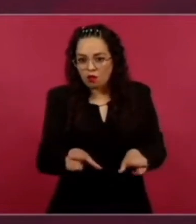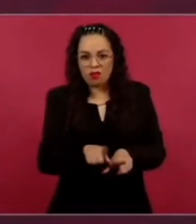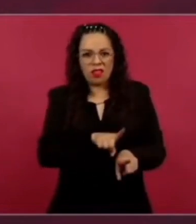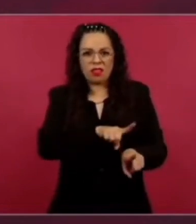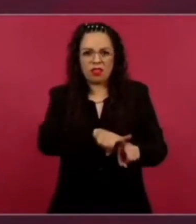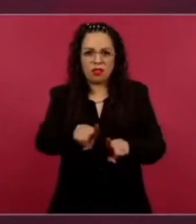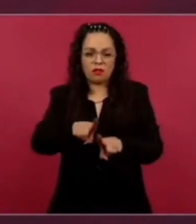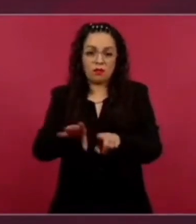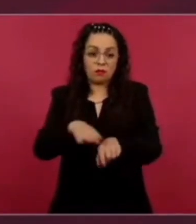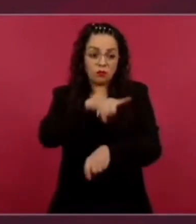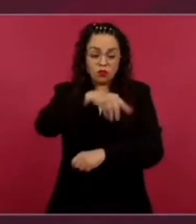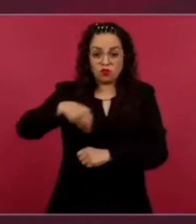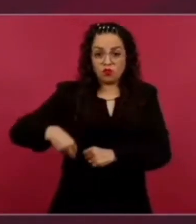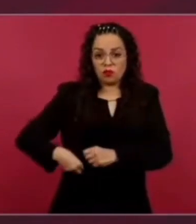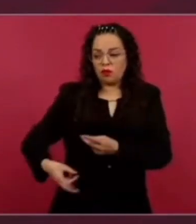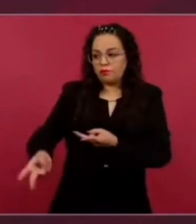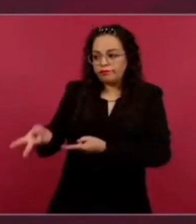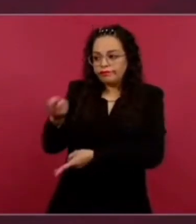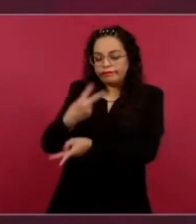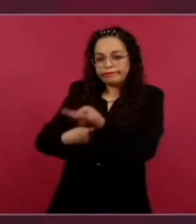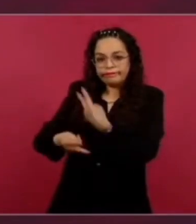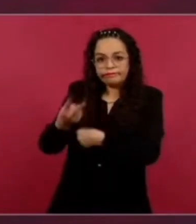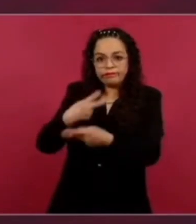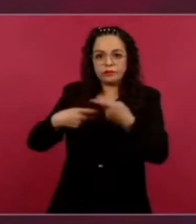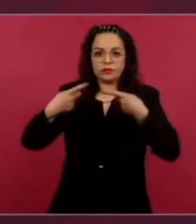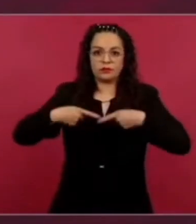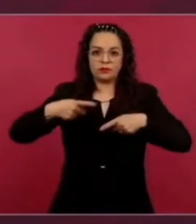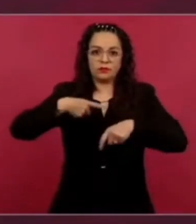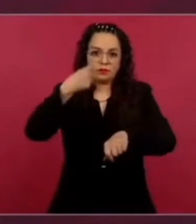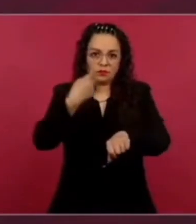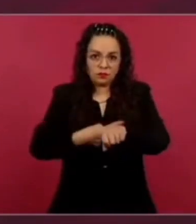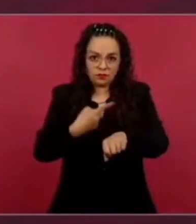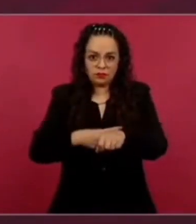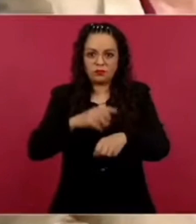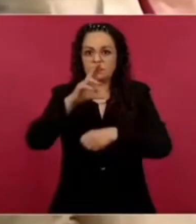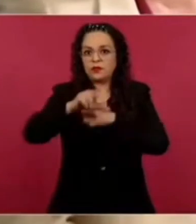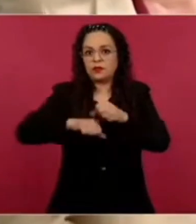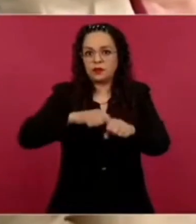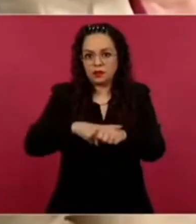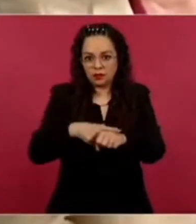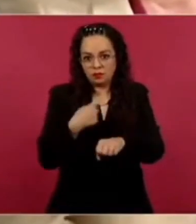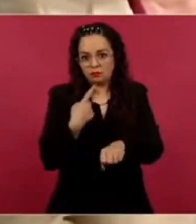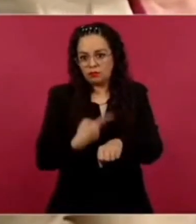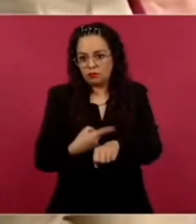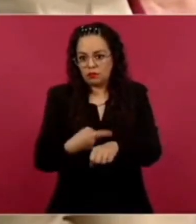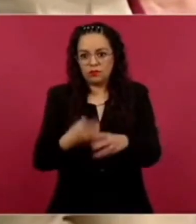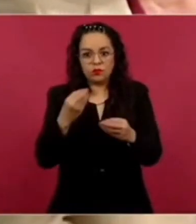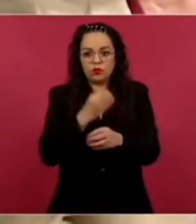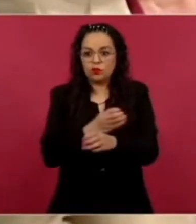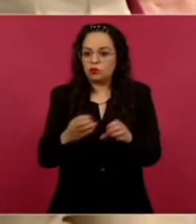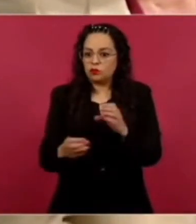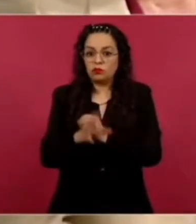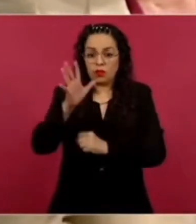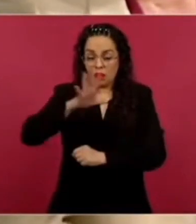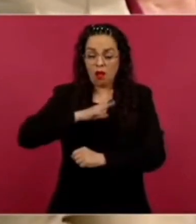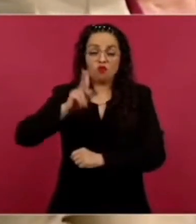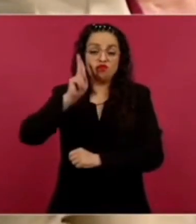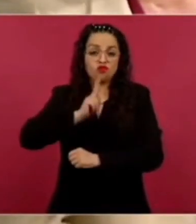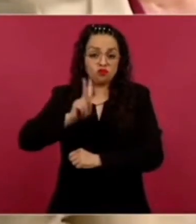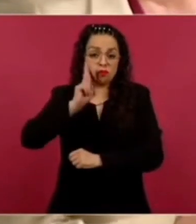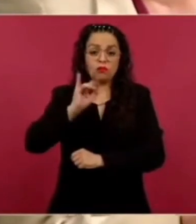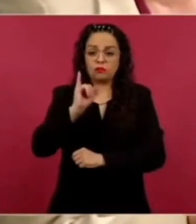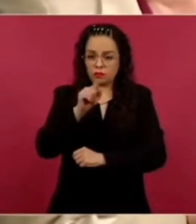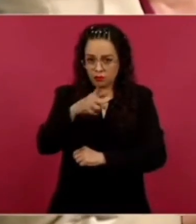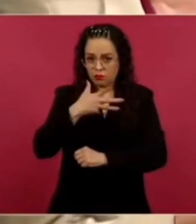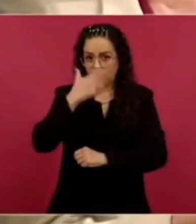estas enfermedades. Está, como dices, probado que se afecta a